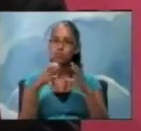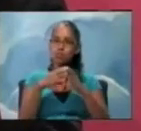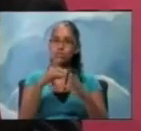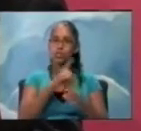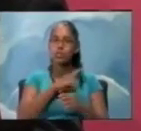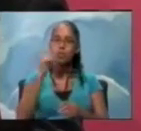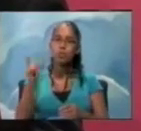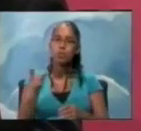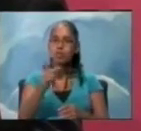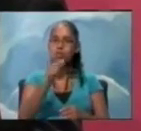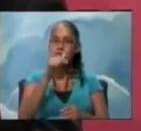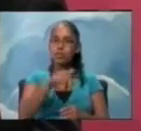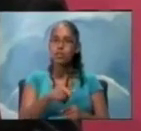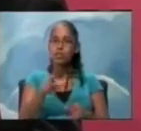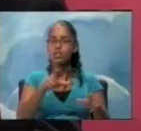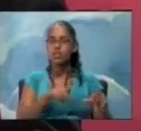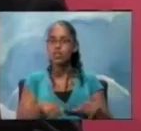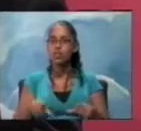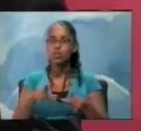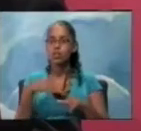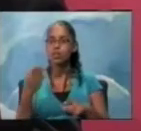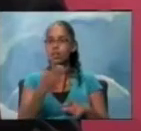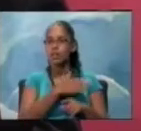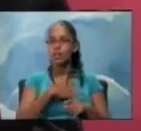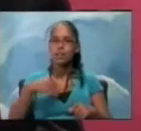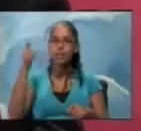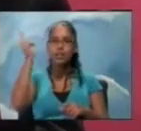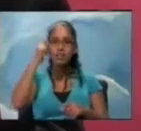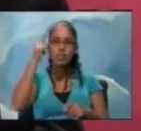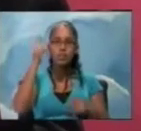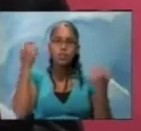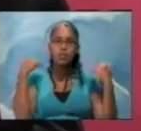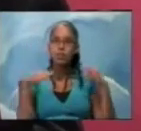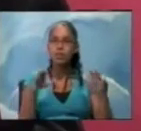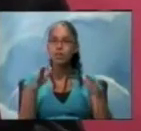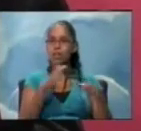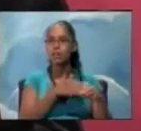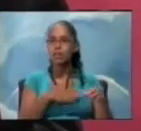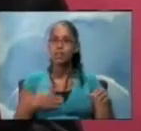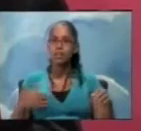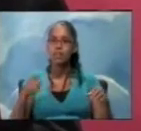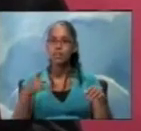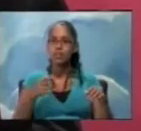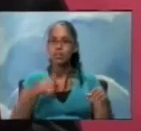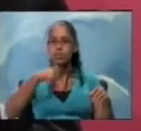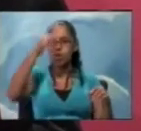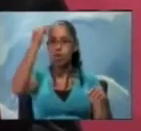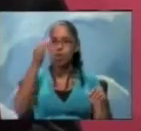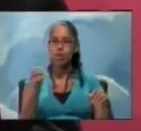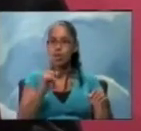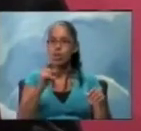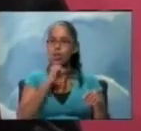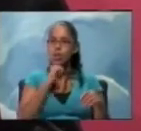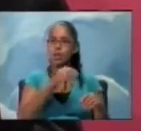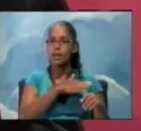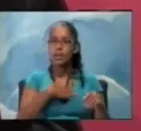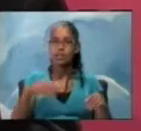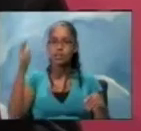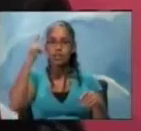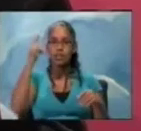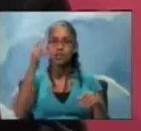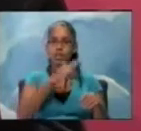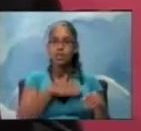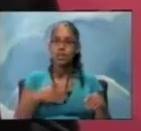allí y que querían saber, supuestamente que querían saber, pero yo creo que no era que querían saber, sino que querían